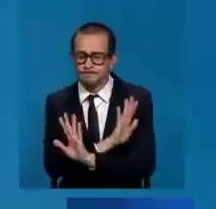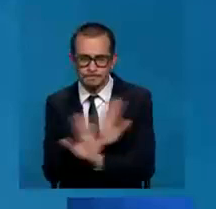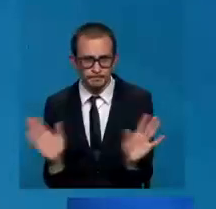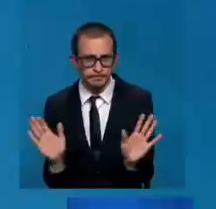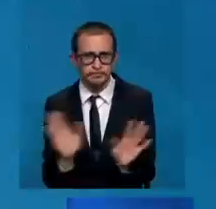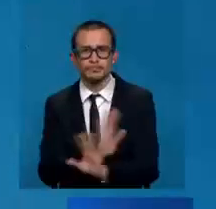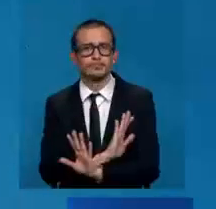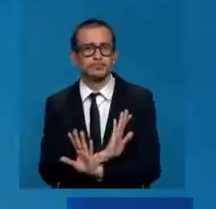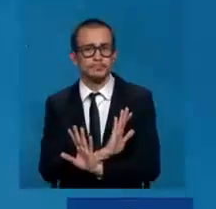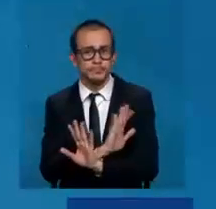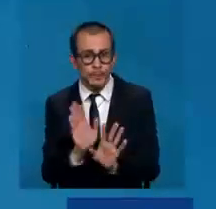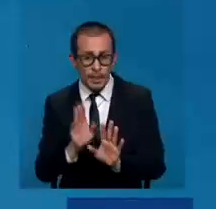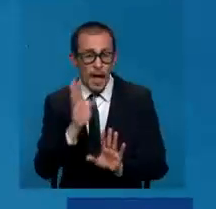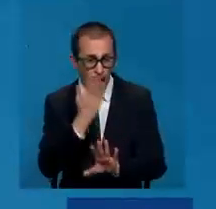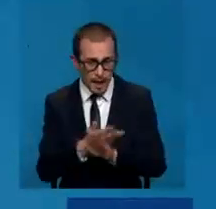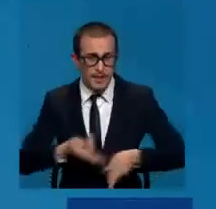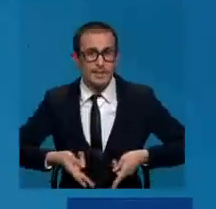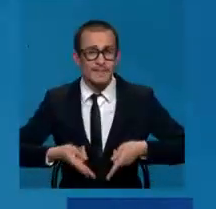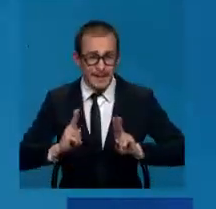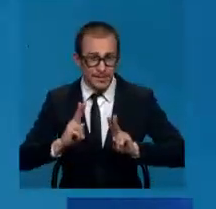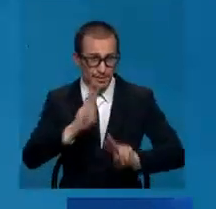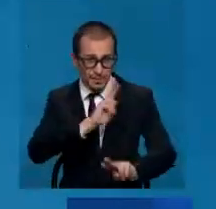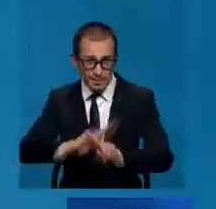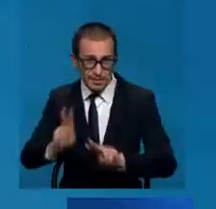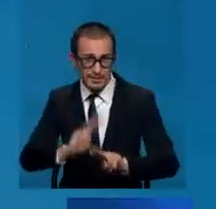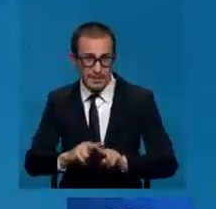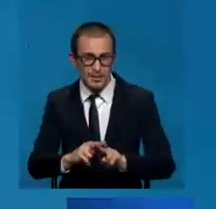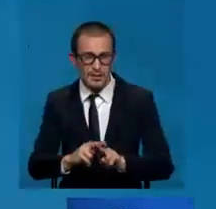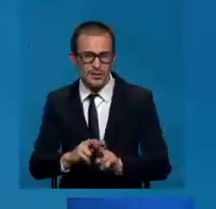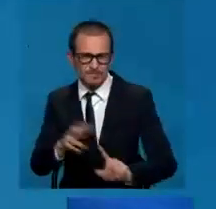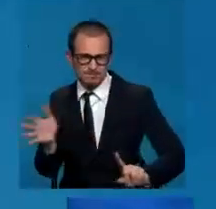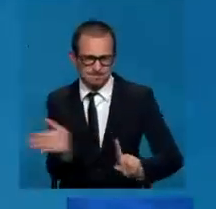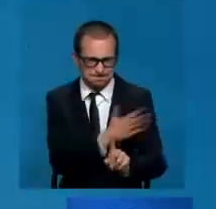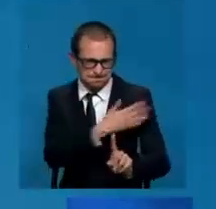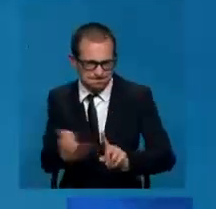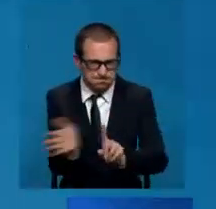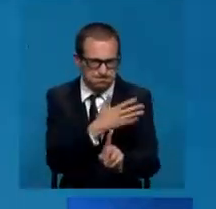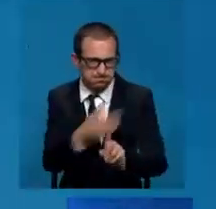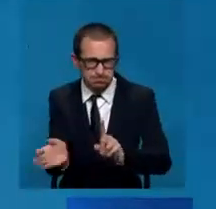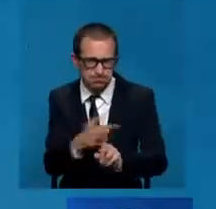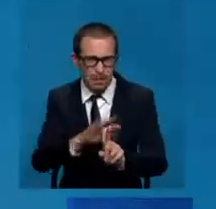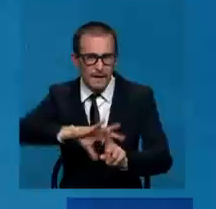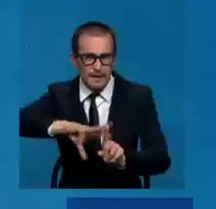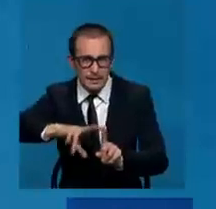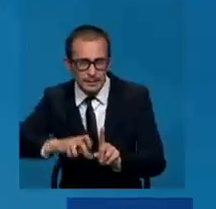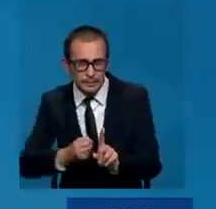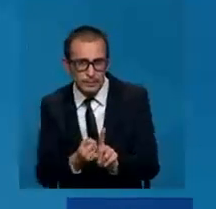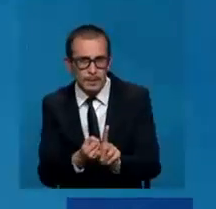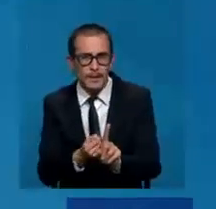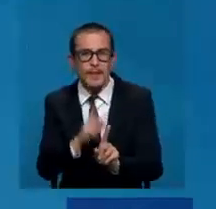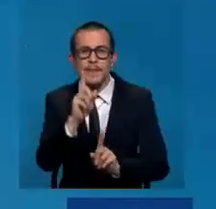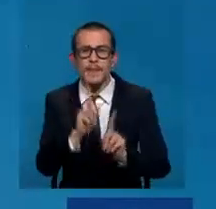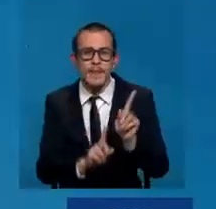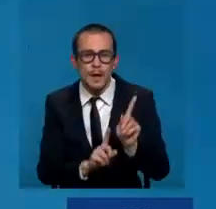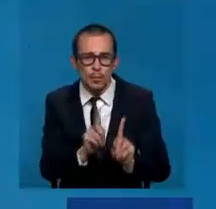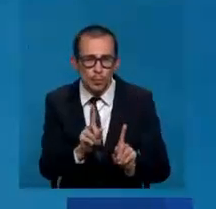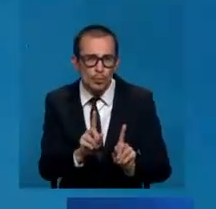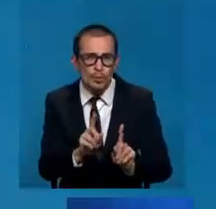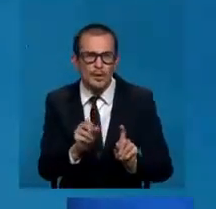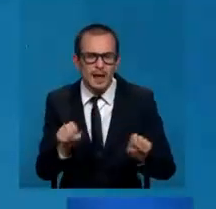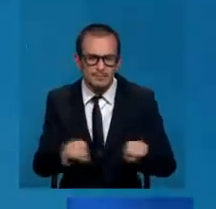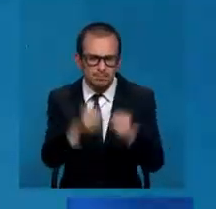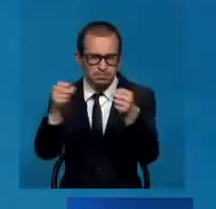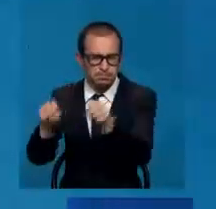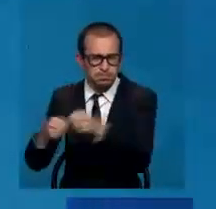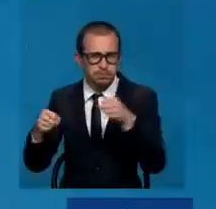nadie tiene derecho a actuar con la brutal violencia delictual de aquellos que han